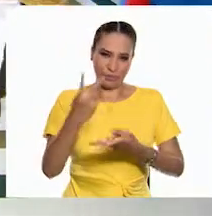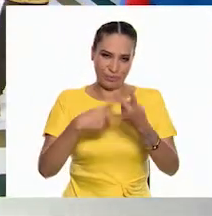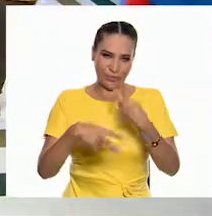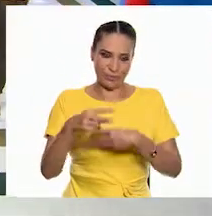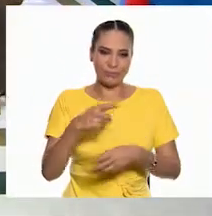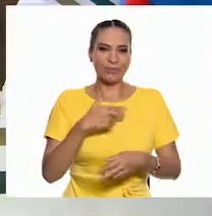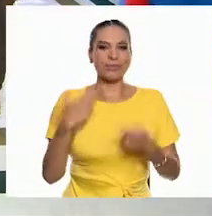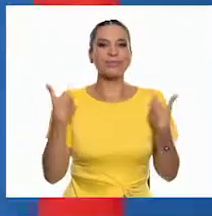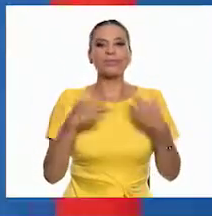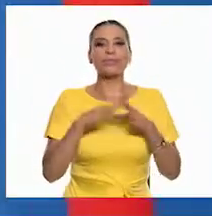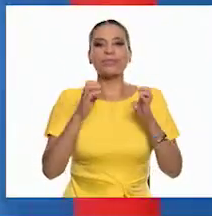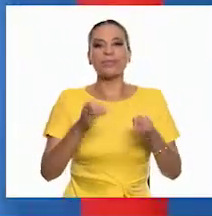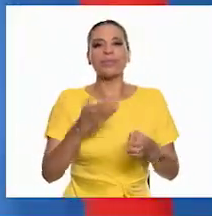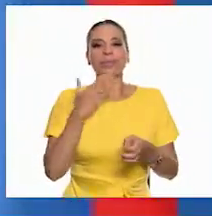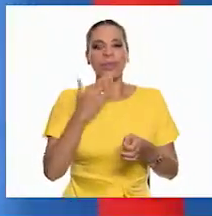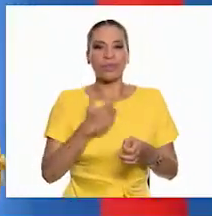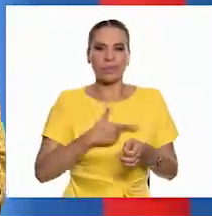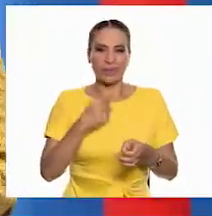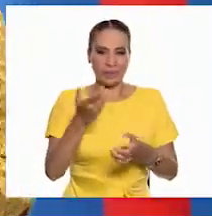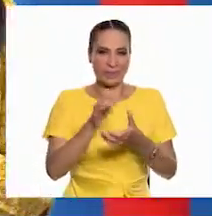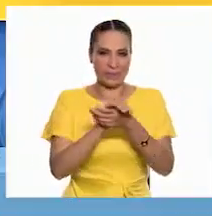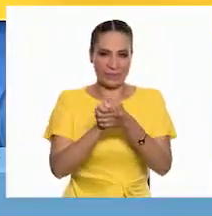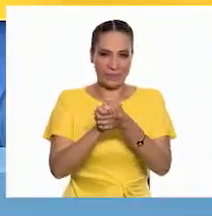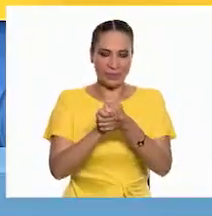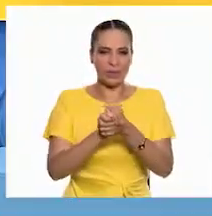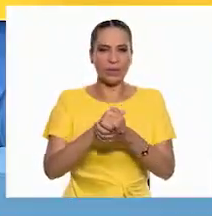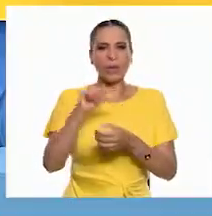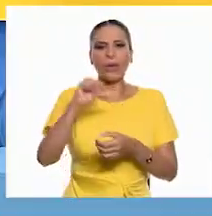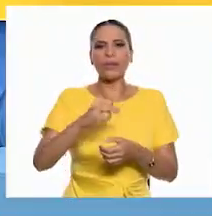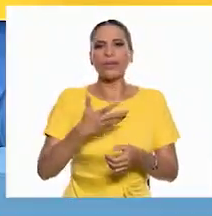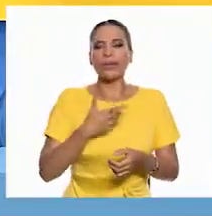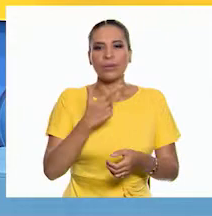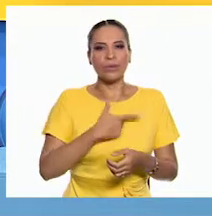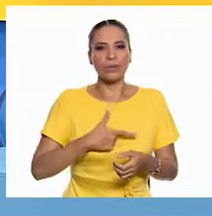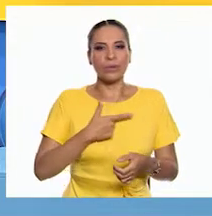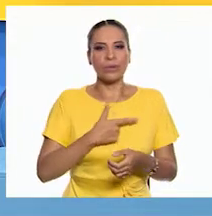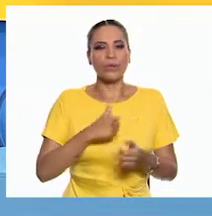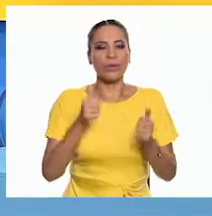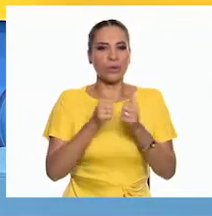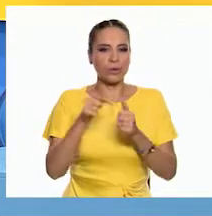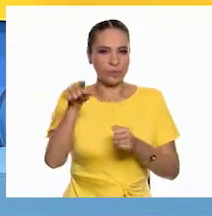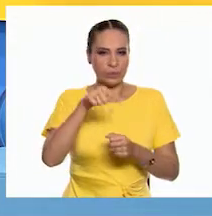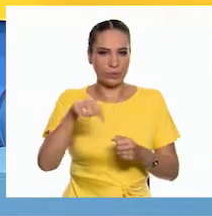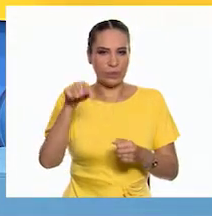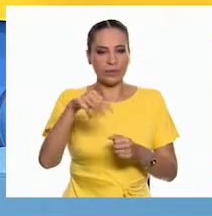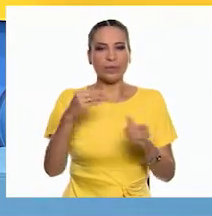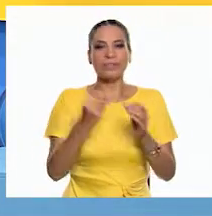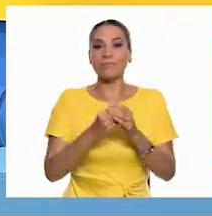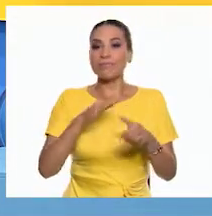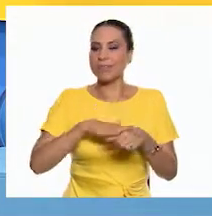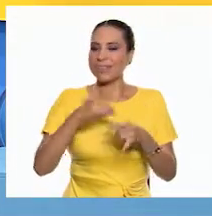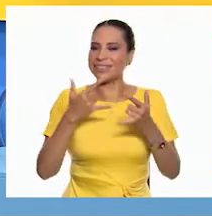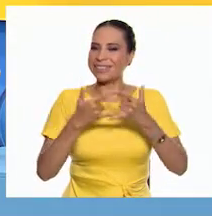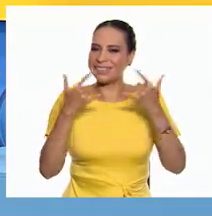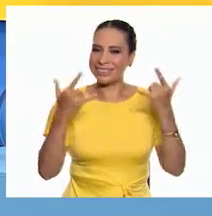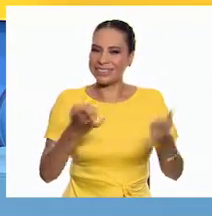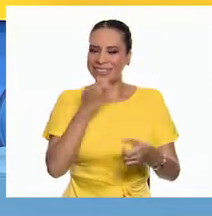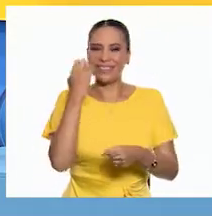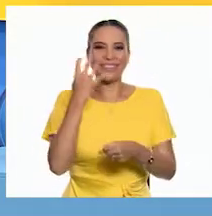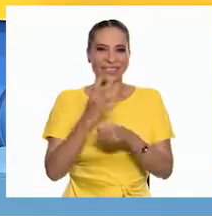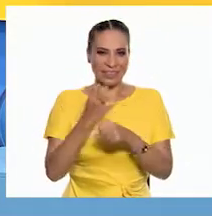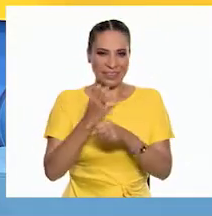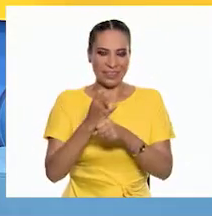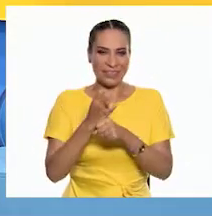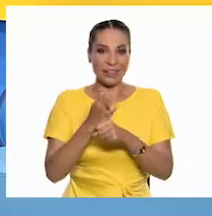estás? Muy bien, muchas gracias. Gusto en saludarte. Y vamos a tener el gusto también de estar con ustedes en una clase más de historia de cuarto